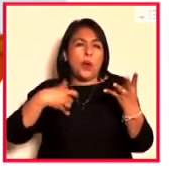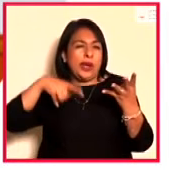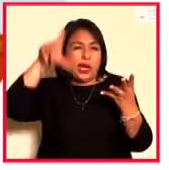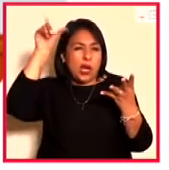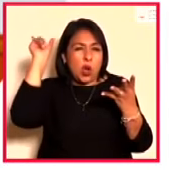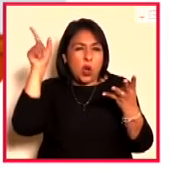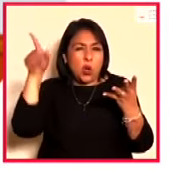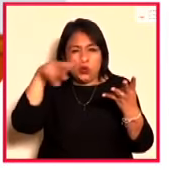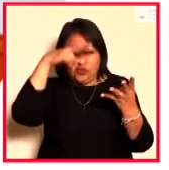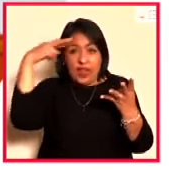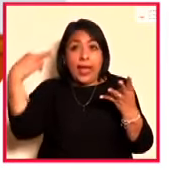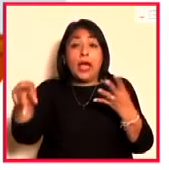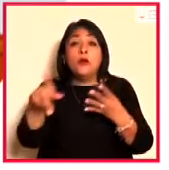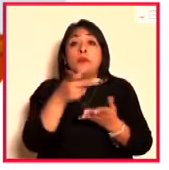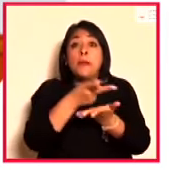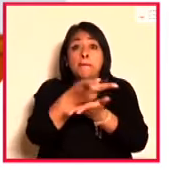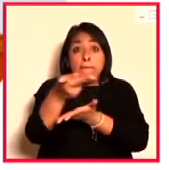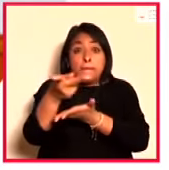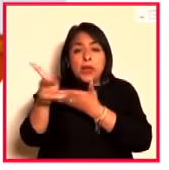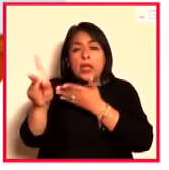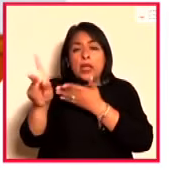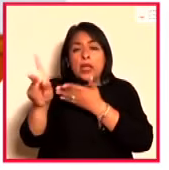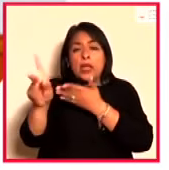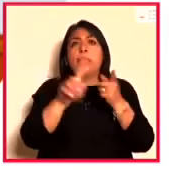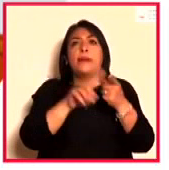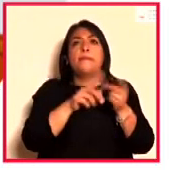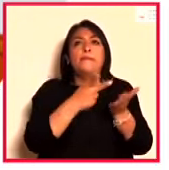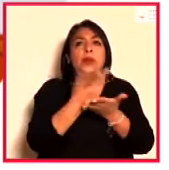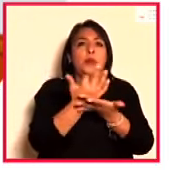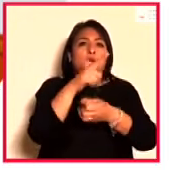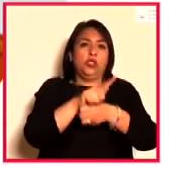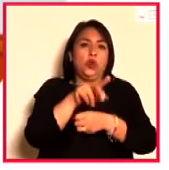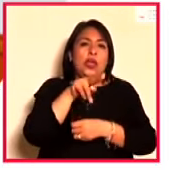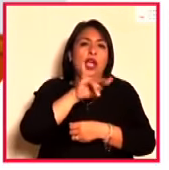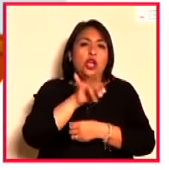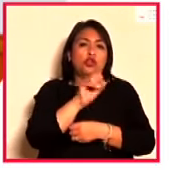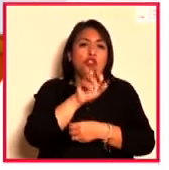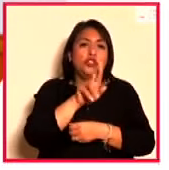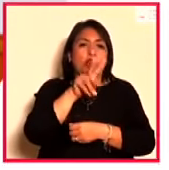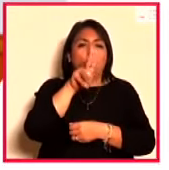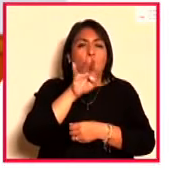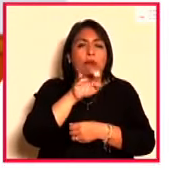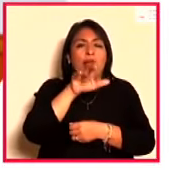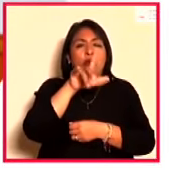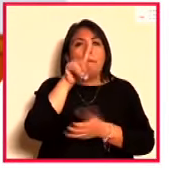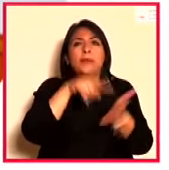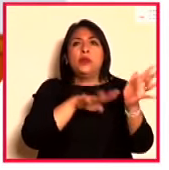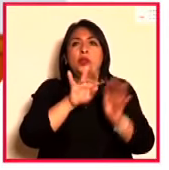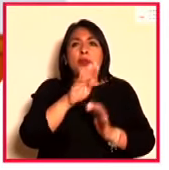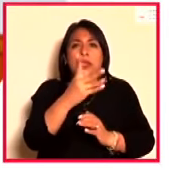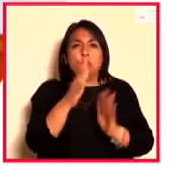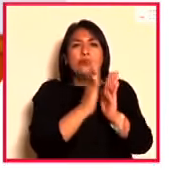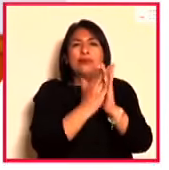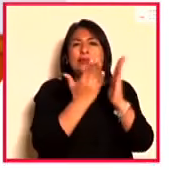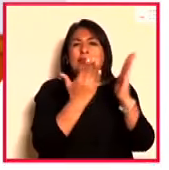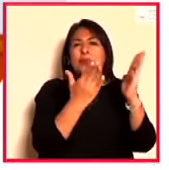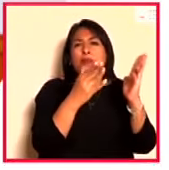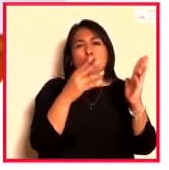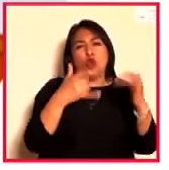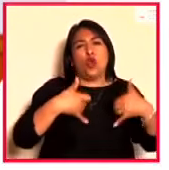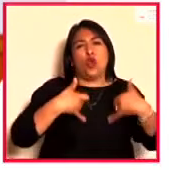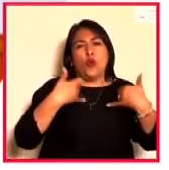los reconocimientos que recibió están el Premio Nacional de Novela José Rubén Romero 1992 por Los Muchachos Locos de Aquel Verano, Premio